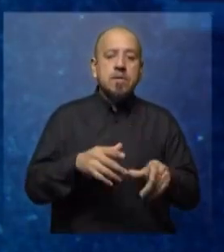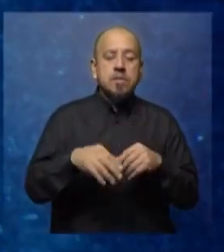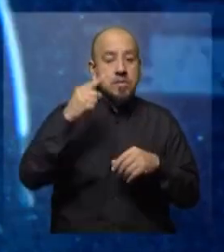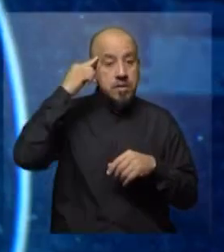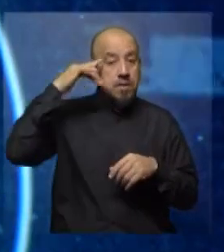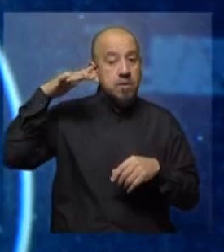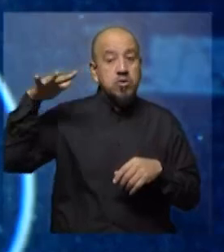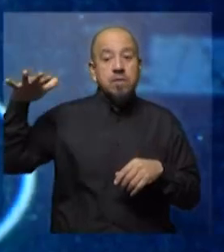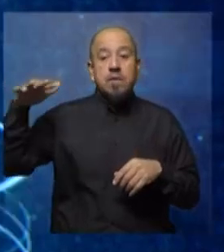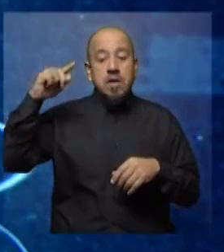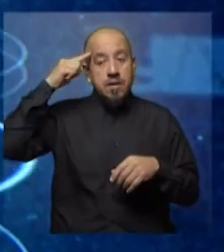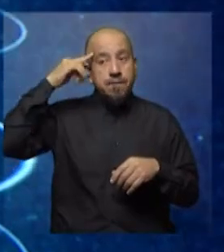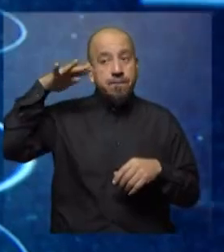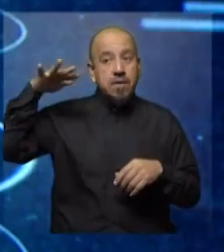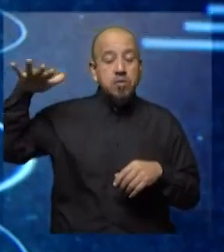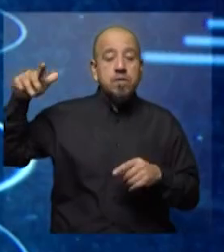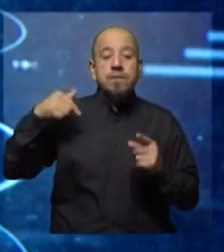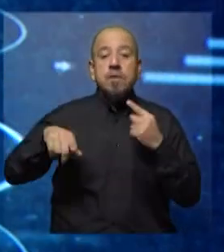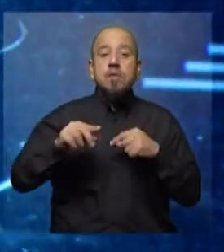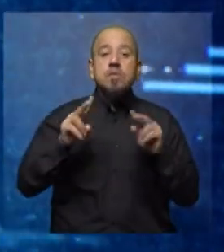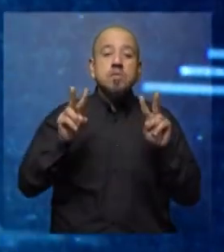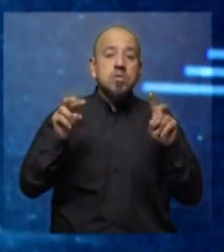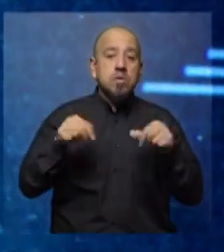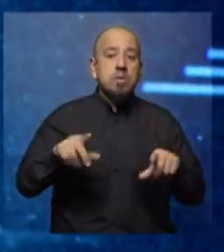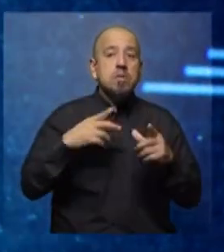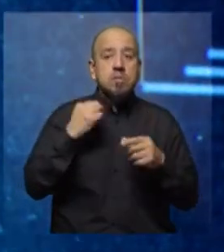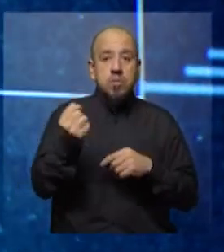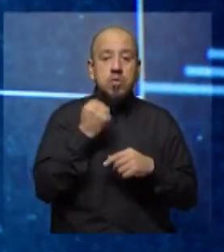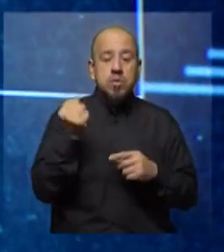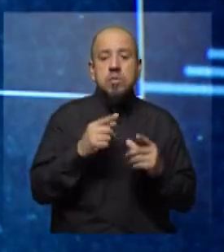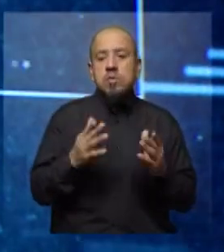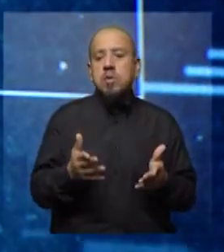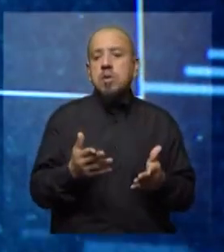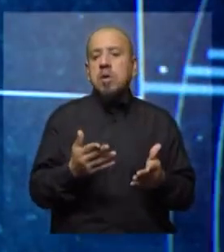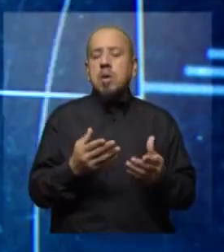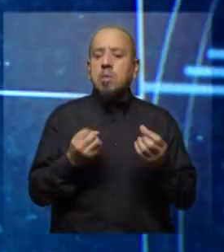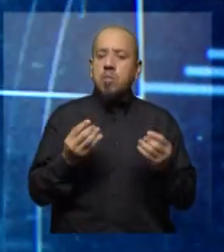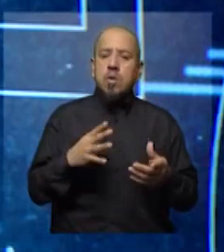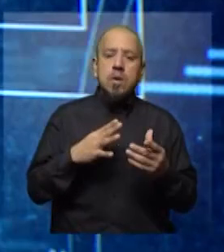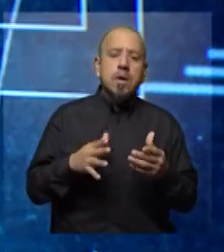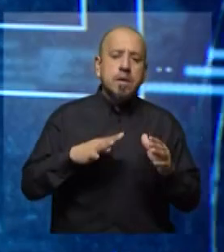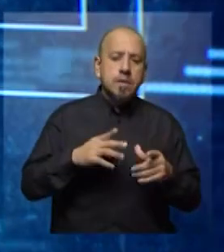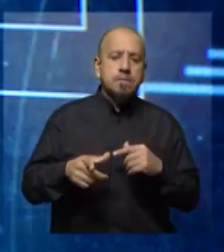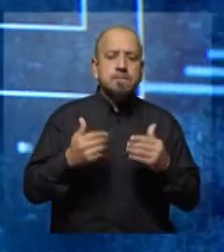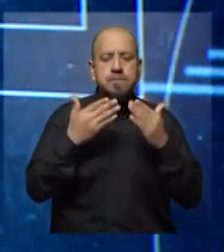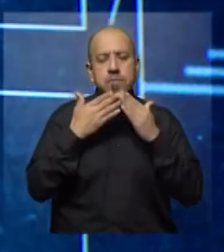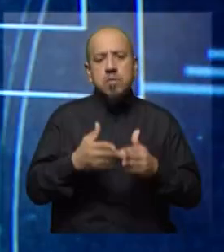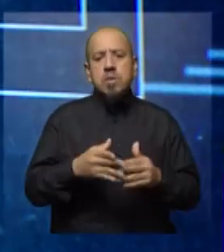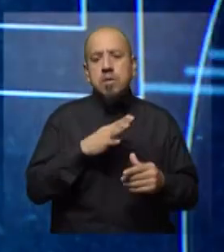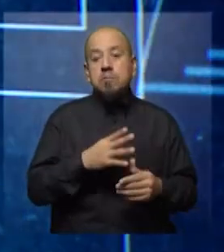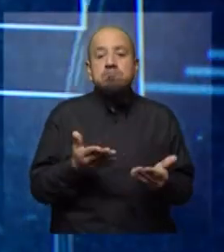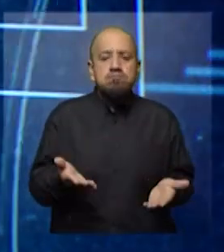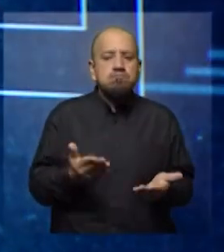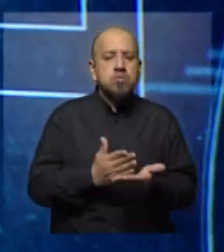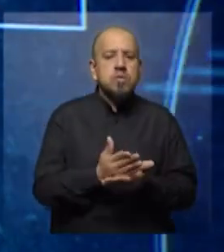filosofía tomó un cierto lugar en el espacio Público de demanda porque ciertamente las preguntas existenciales